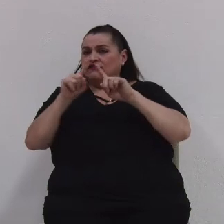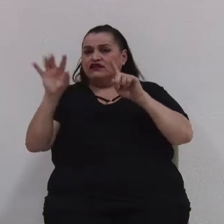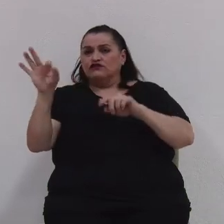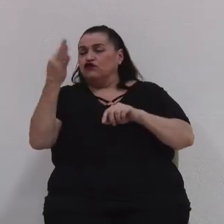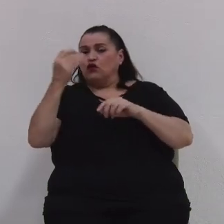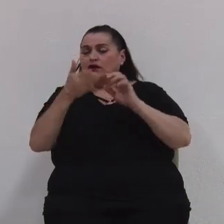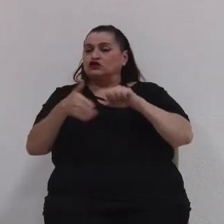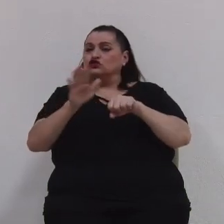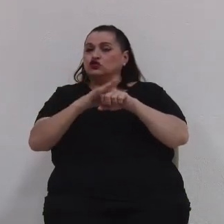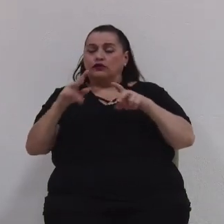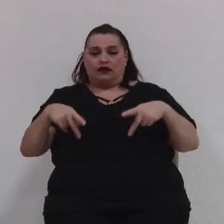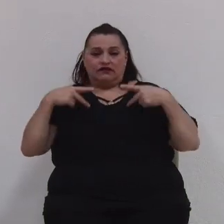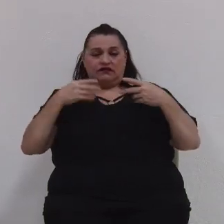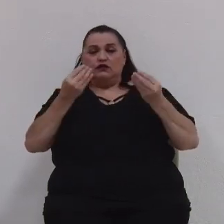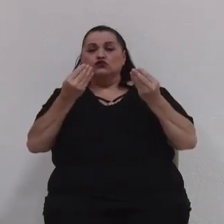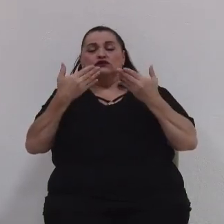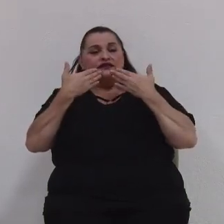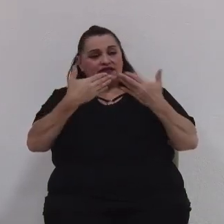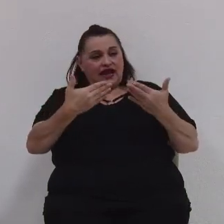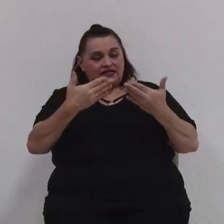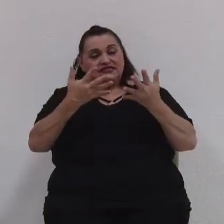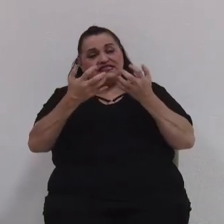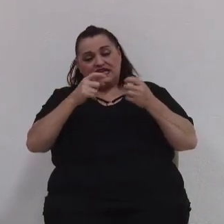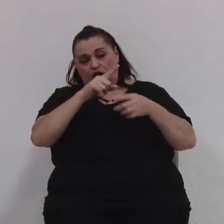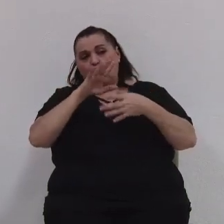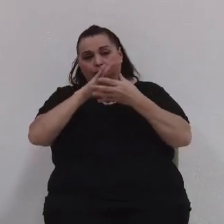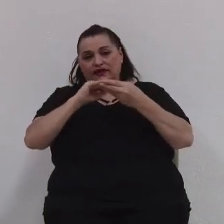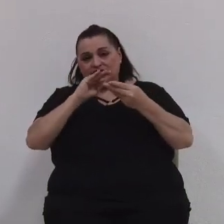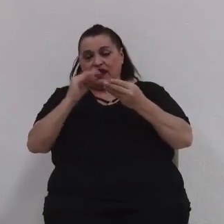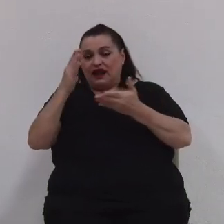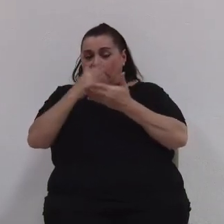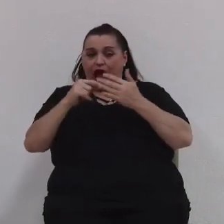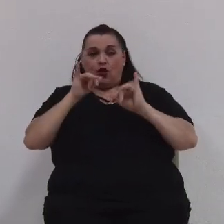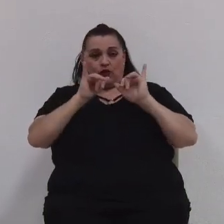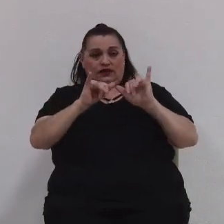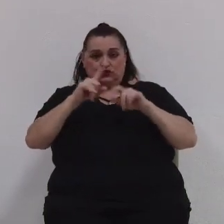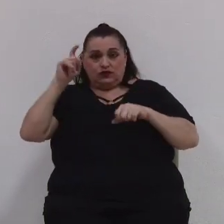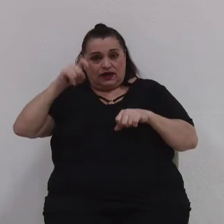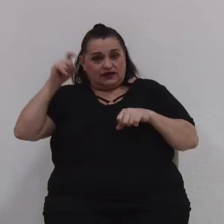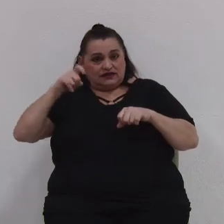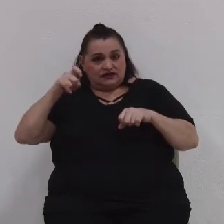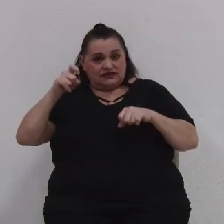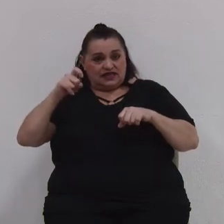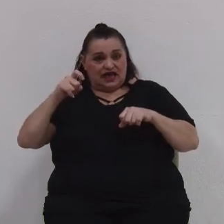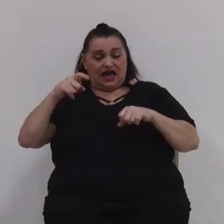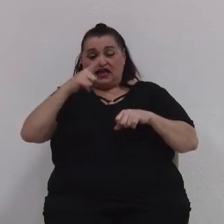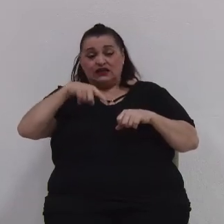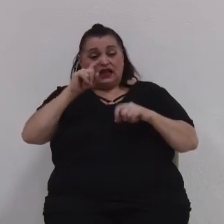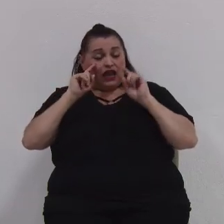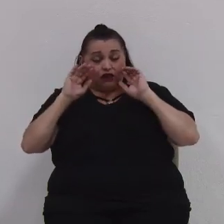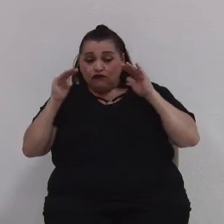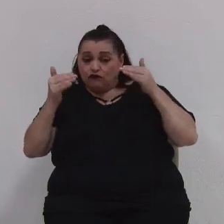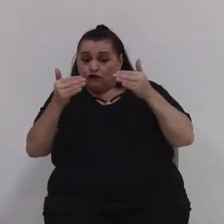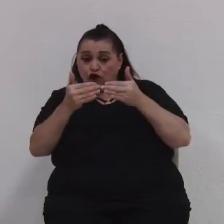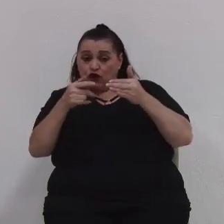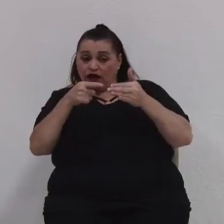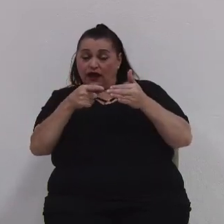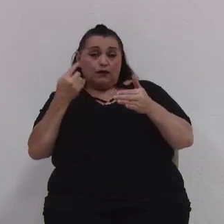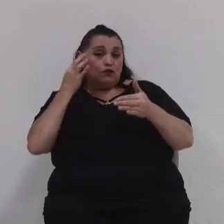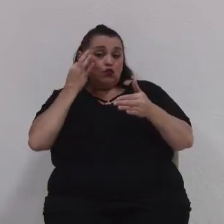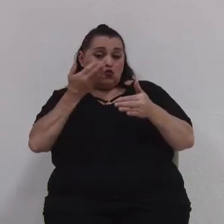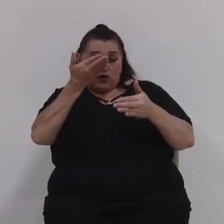que muchas gracias, y quisiera que ustedes comentaran algo sobre esto y la necesidad de que en estos enfoques las mujeres